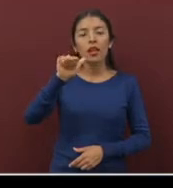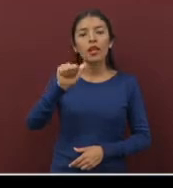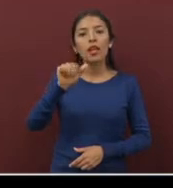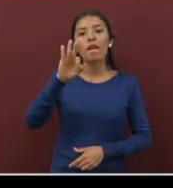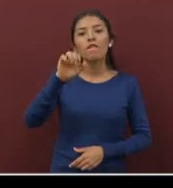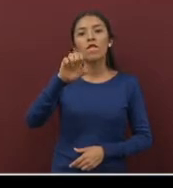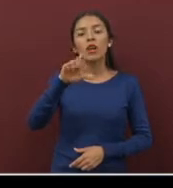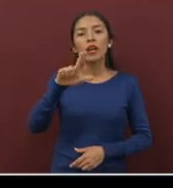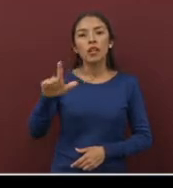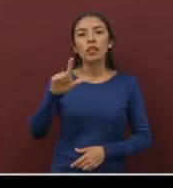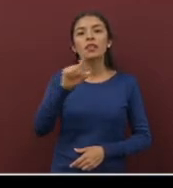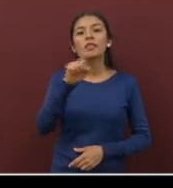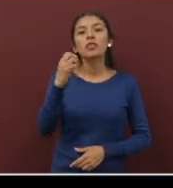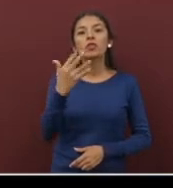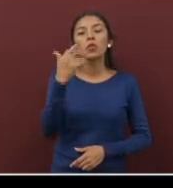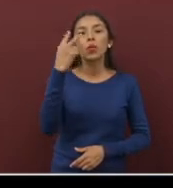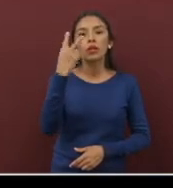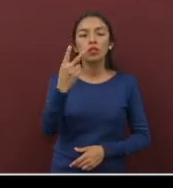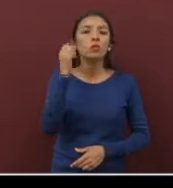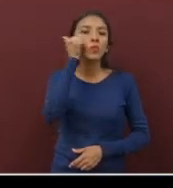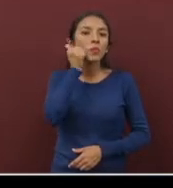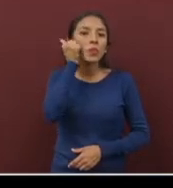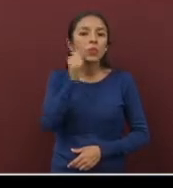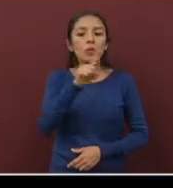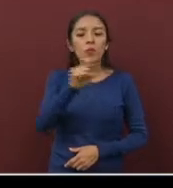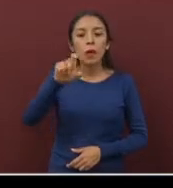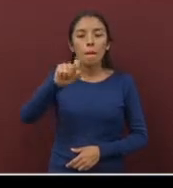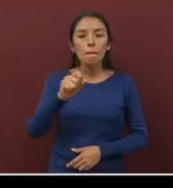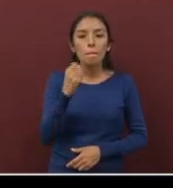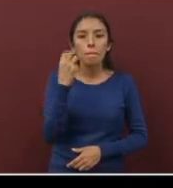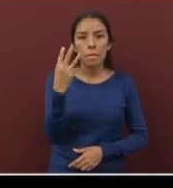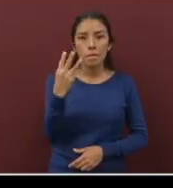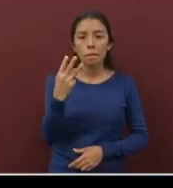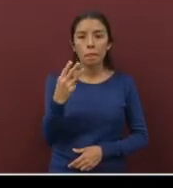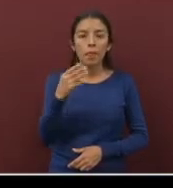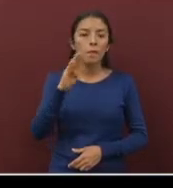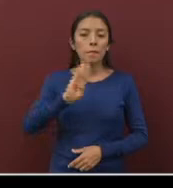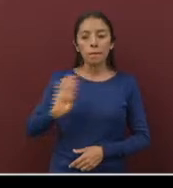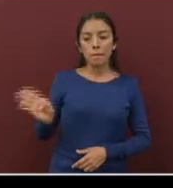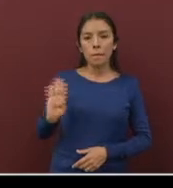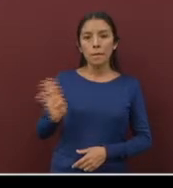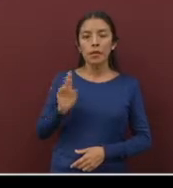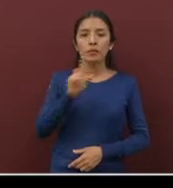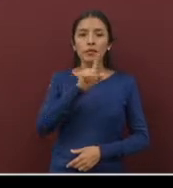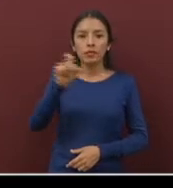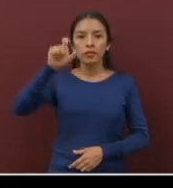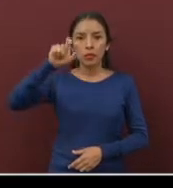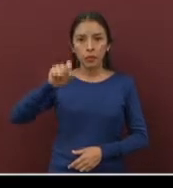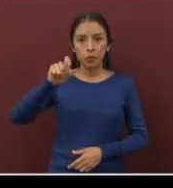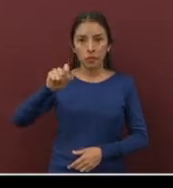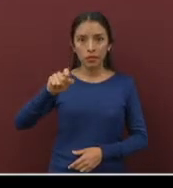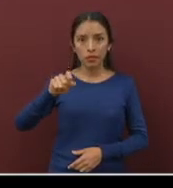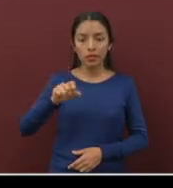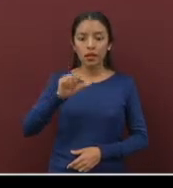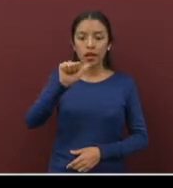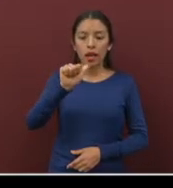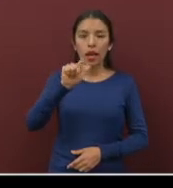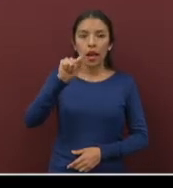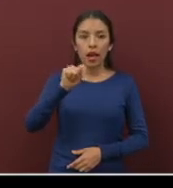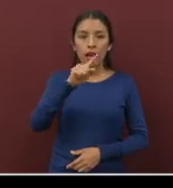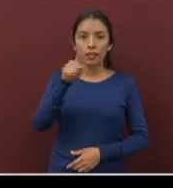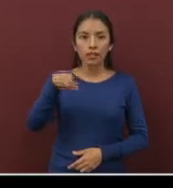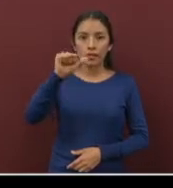152 actopan con 123 banderilla 120 y atzacán con